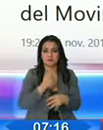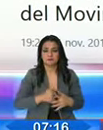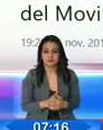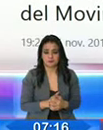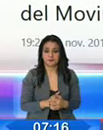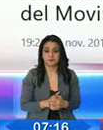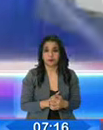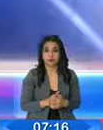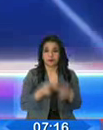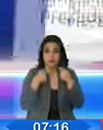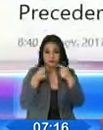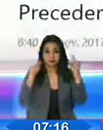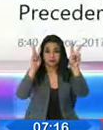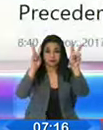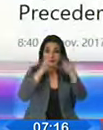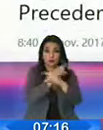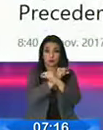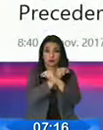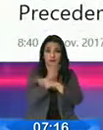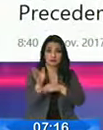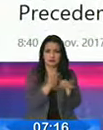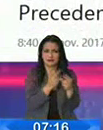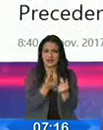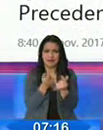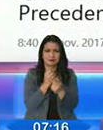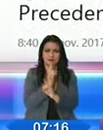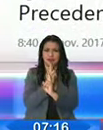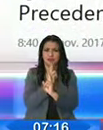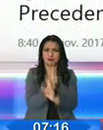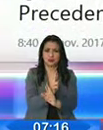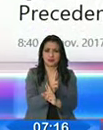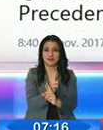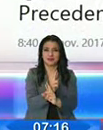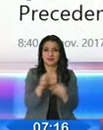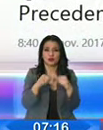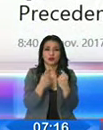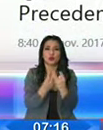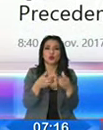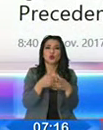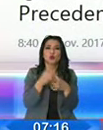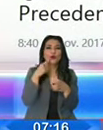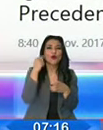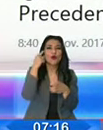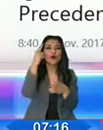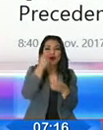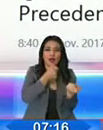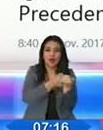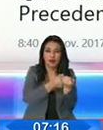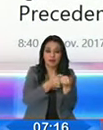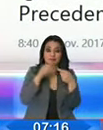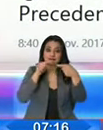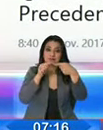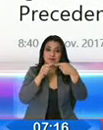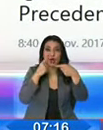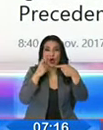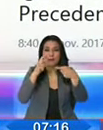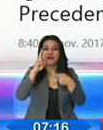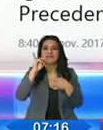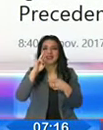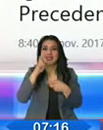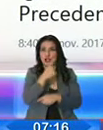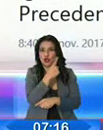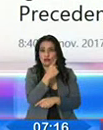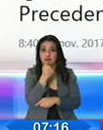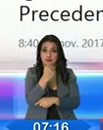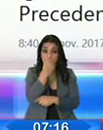redes sociales. Enseguida la réplica llegó desde el ala correísta de Alianza País. Virgilio Hernández afirmaba: decisión de